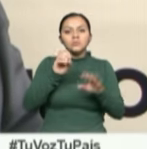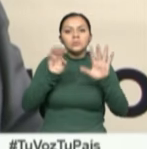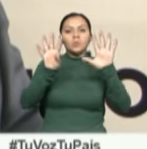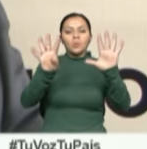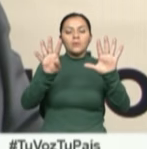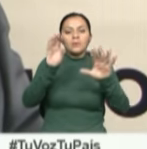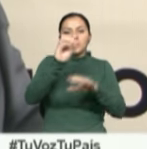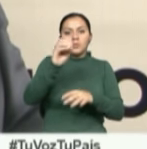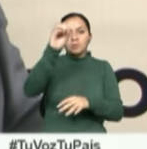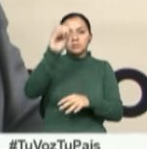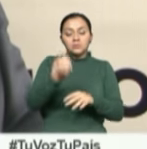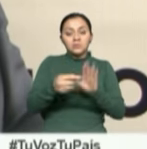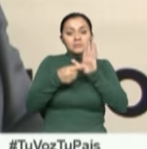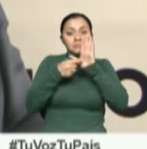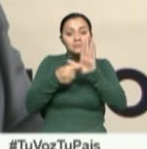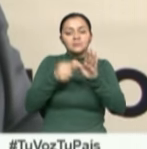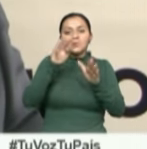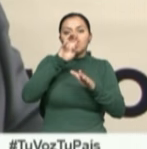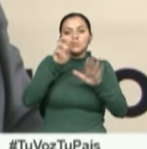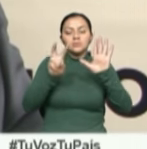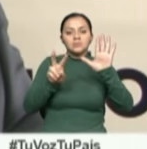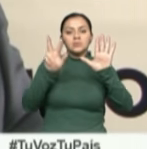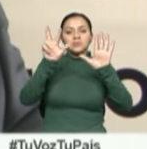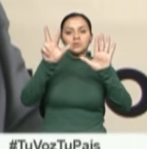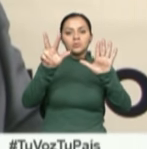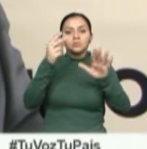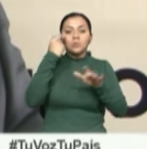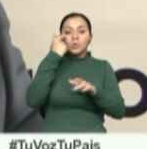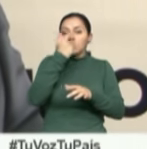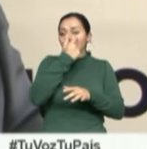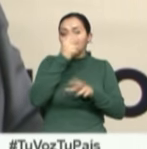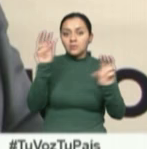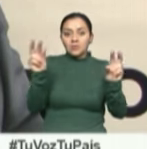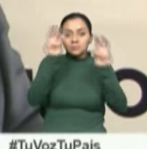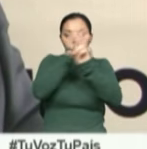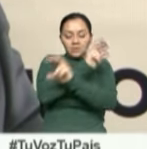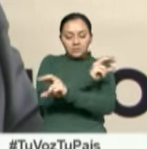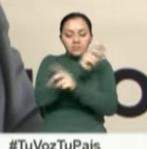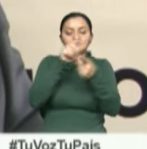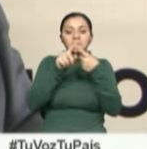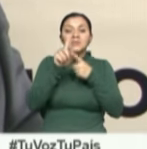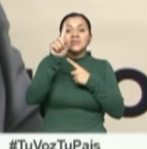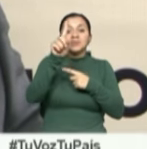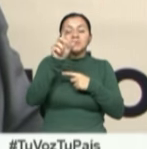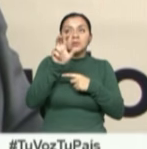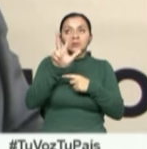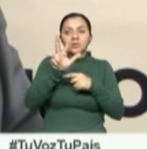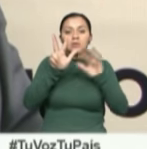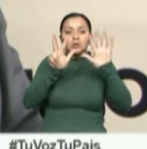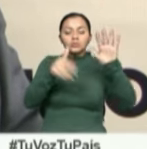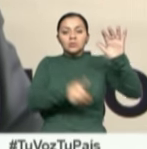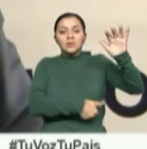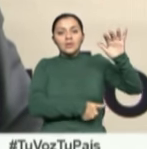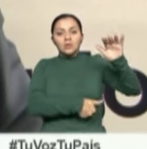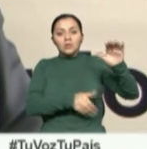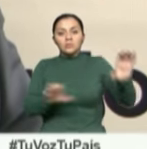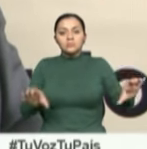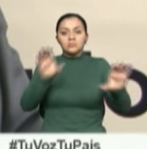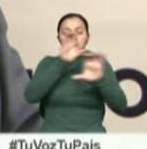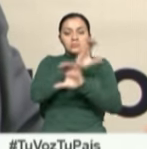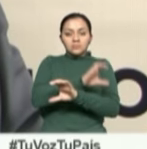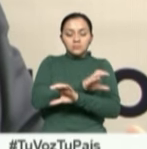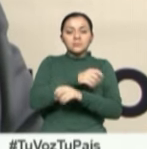109%, que se evidencia en 478 trasplantes de córneas, 138 trasplantes renales, 31 trasplantes